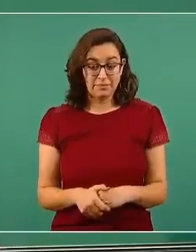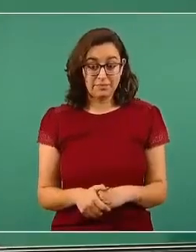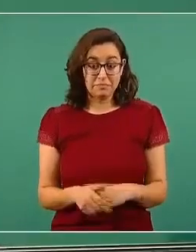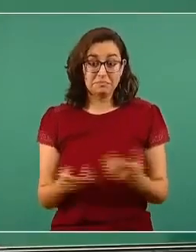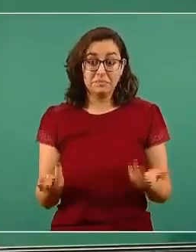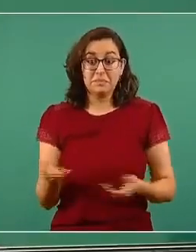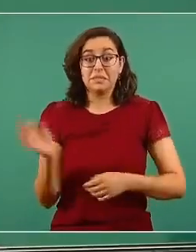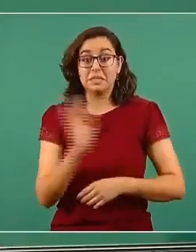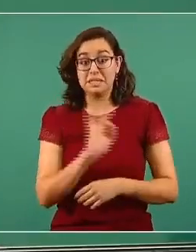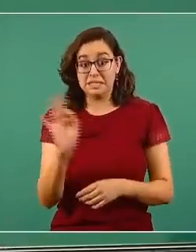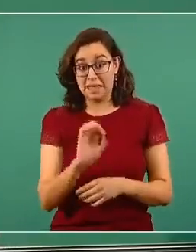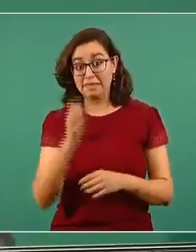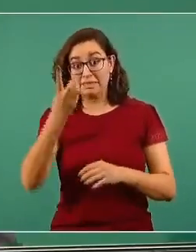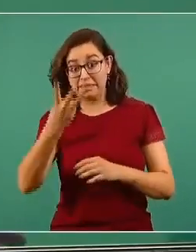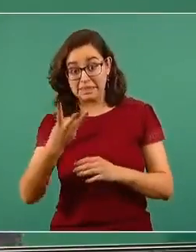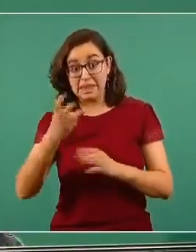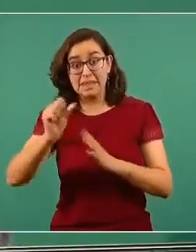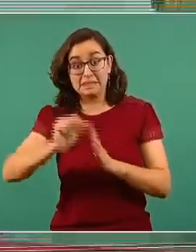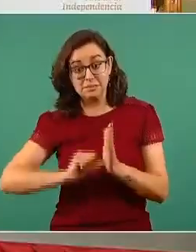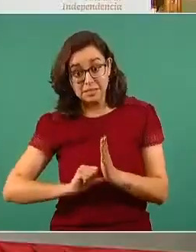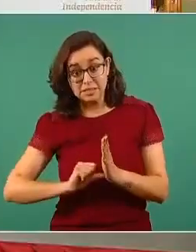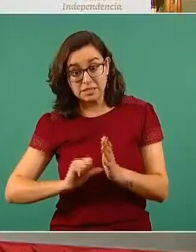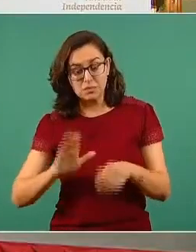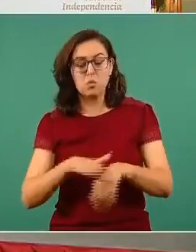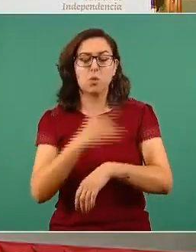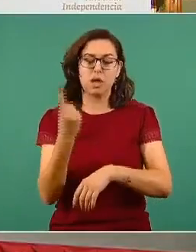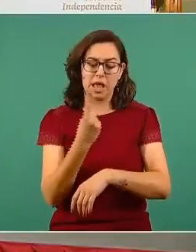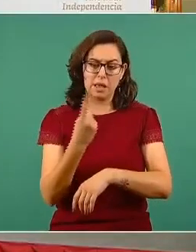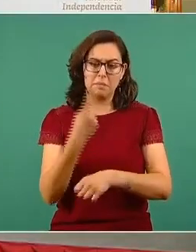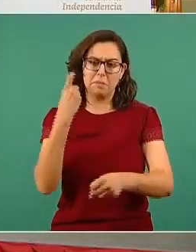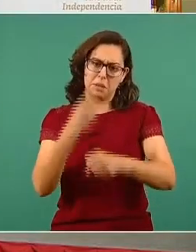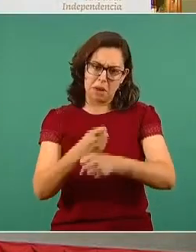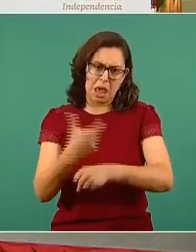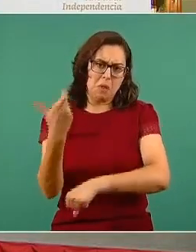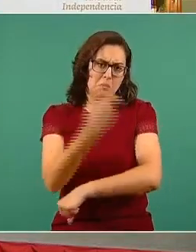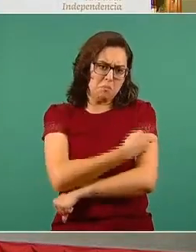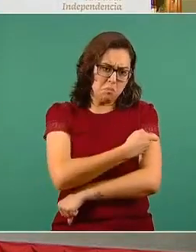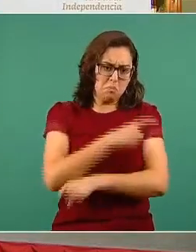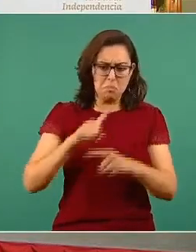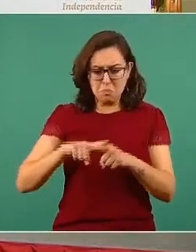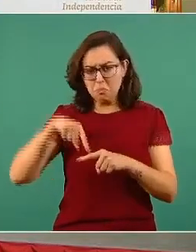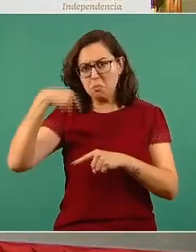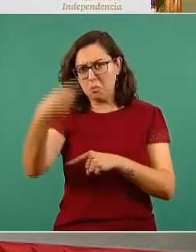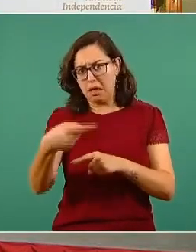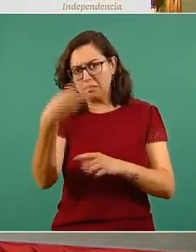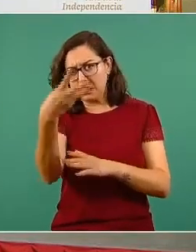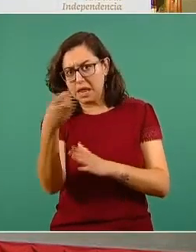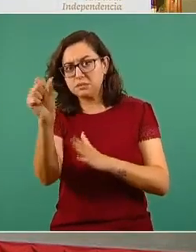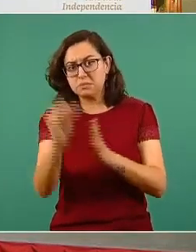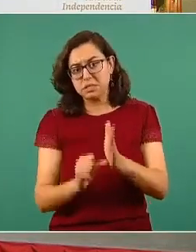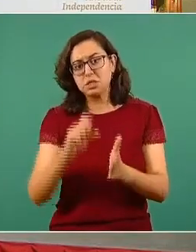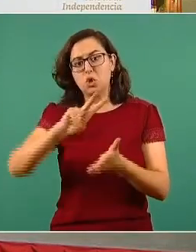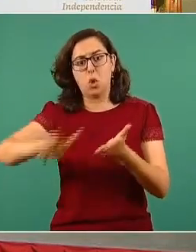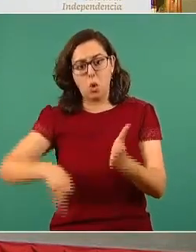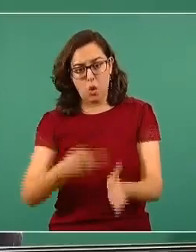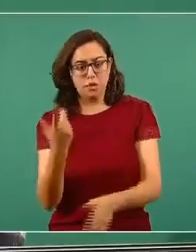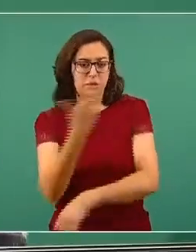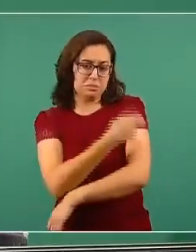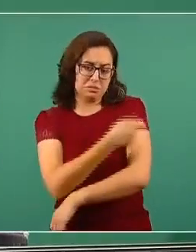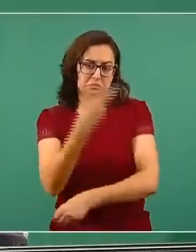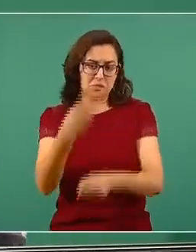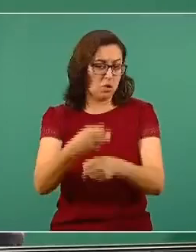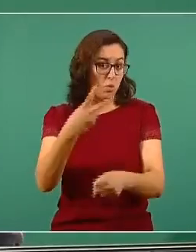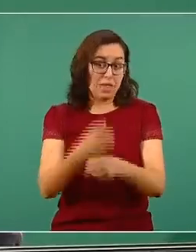quizá 3 meses, porque es el periodo que técnicamente, médicamente se recomienda para vacunar la